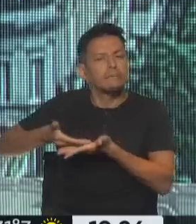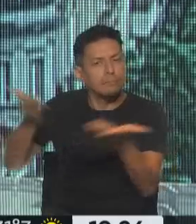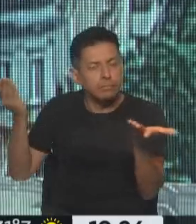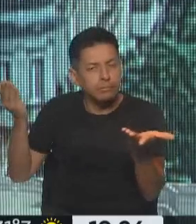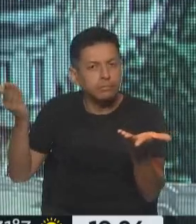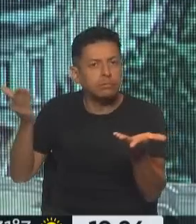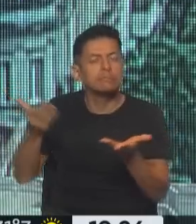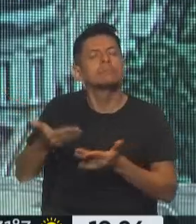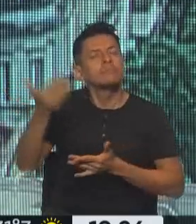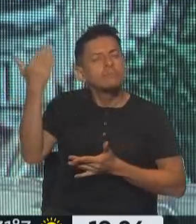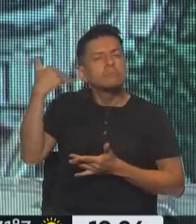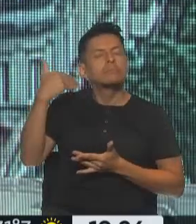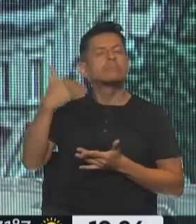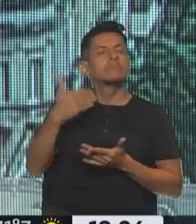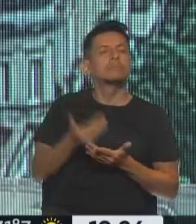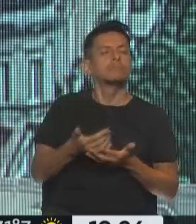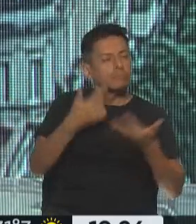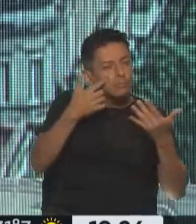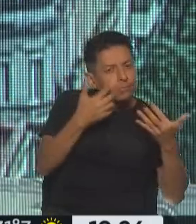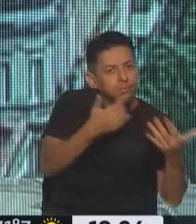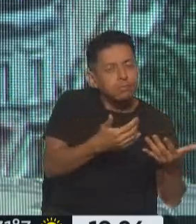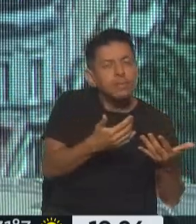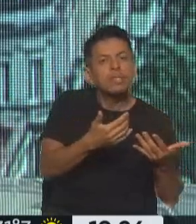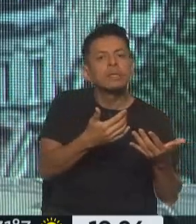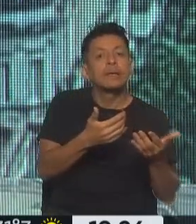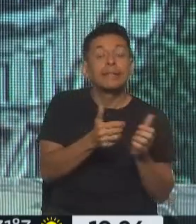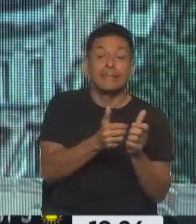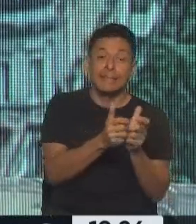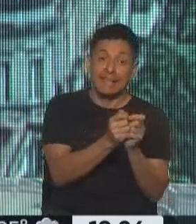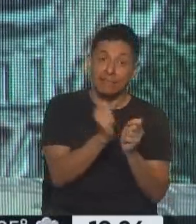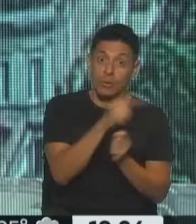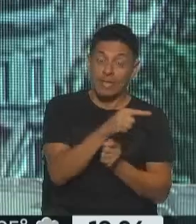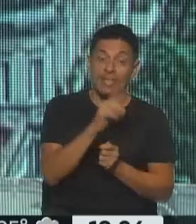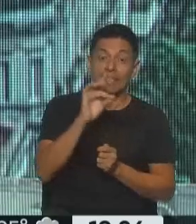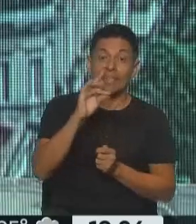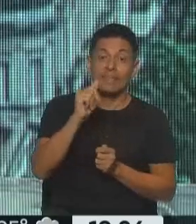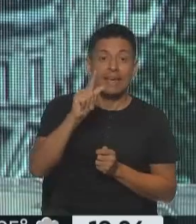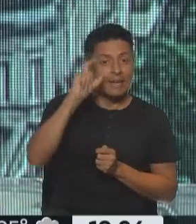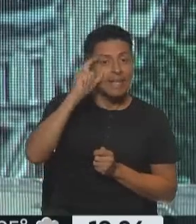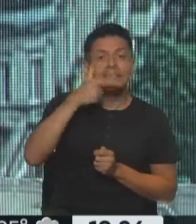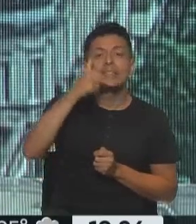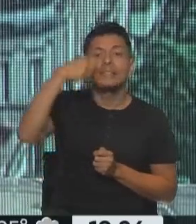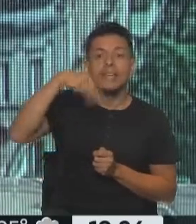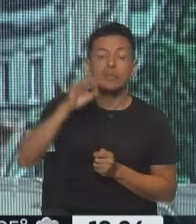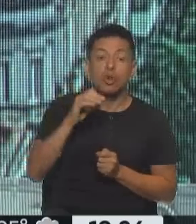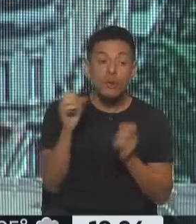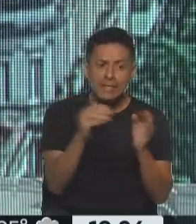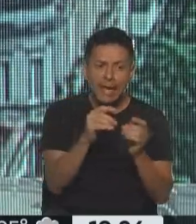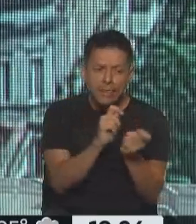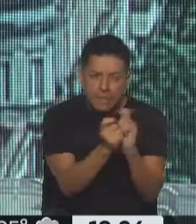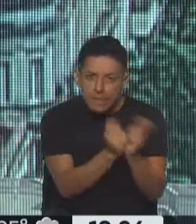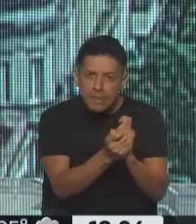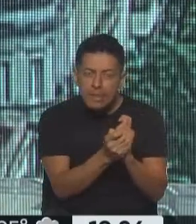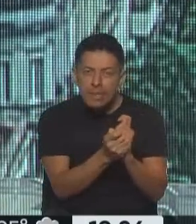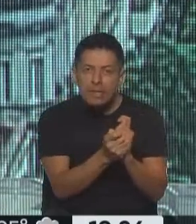auditoría que se hizo en el teléfono de Marcelo de Alessandro habían sido editados los chats. ¿Saben quién